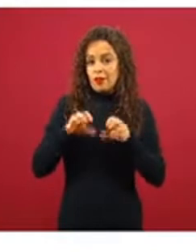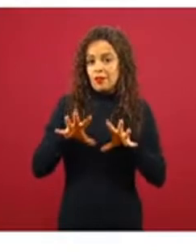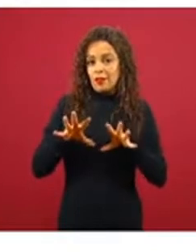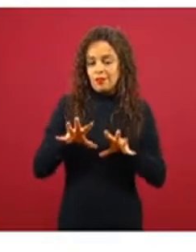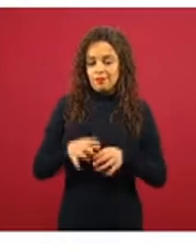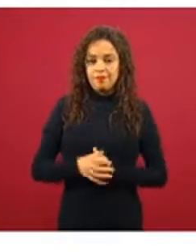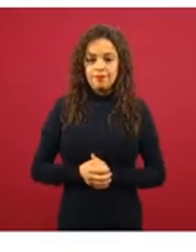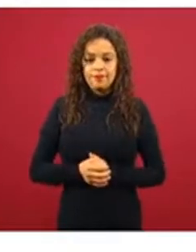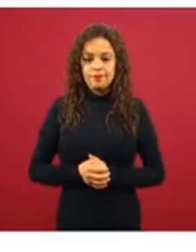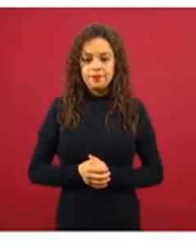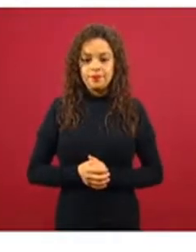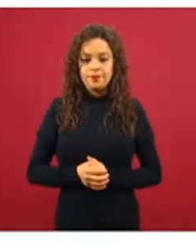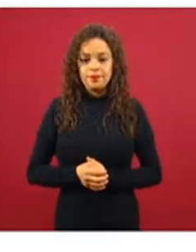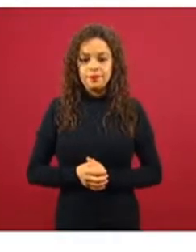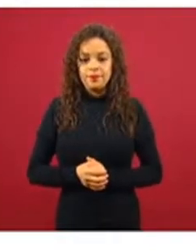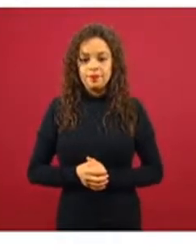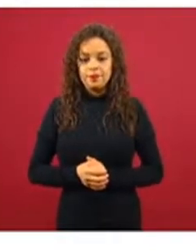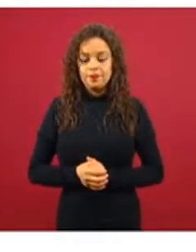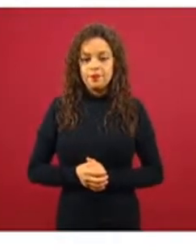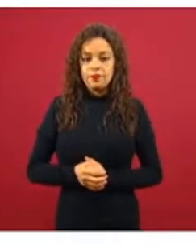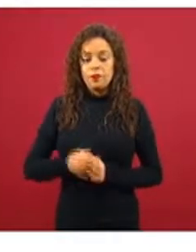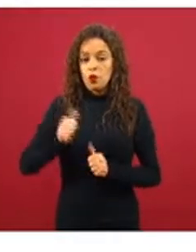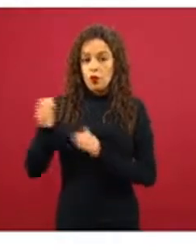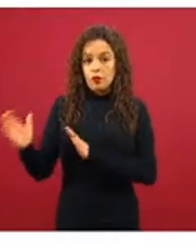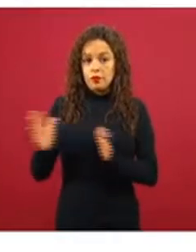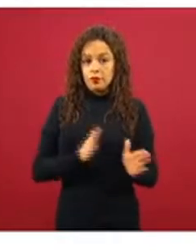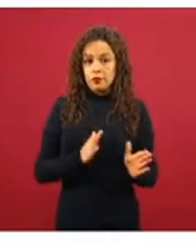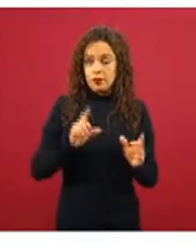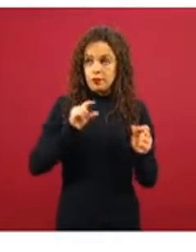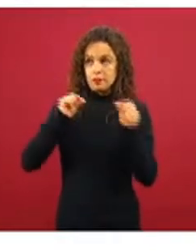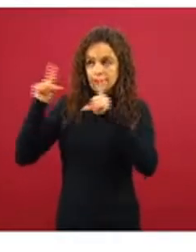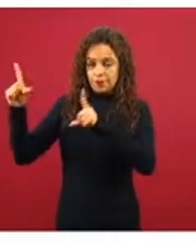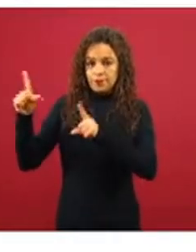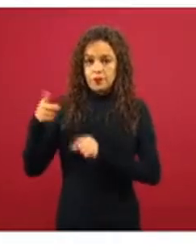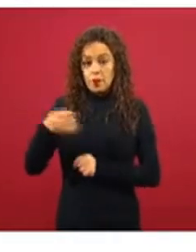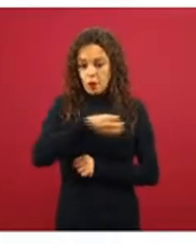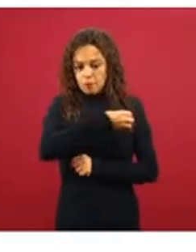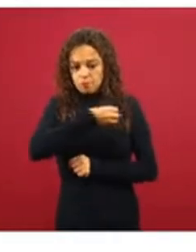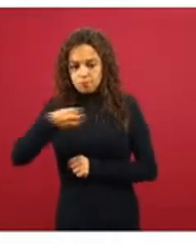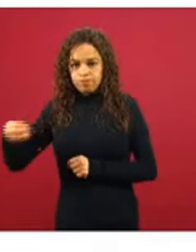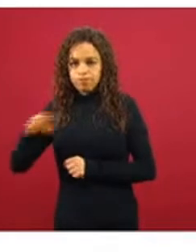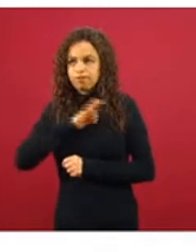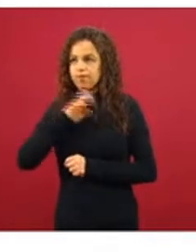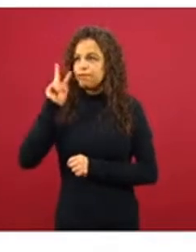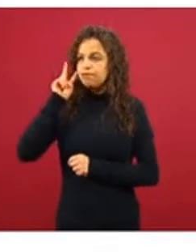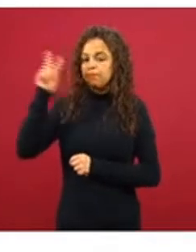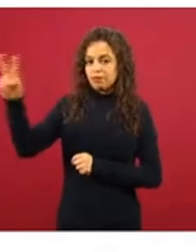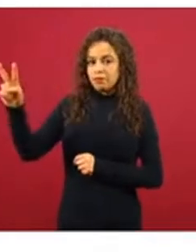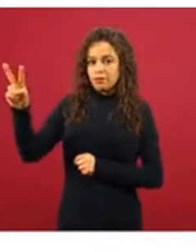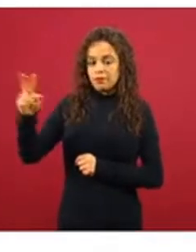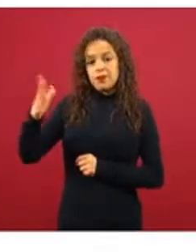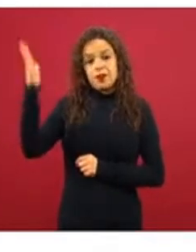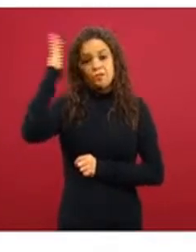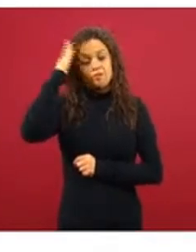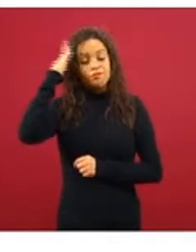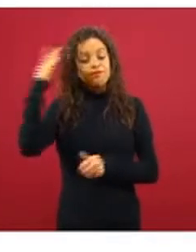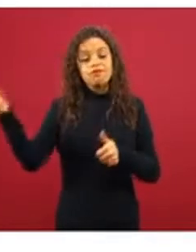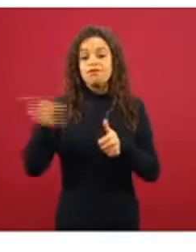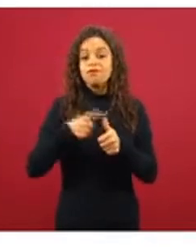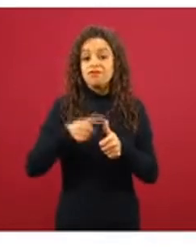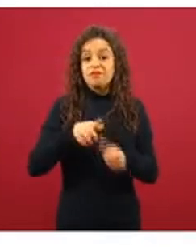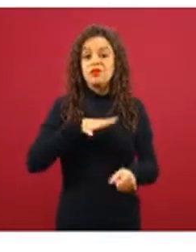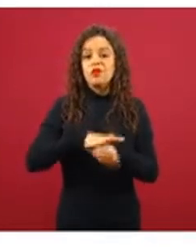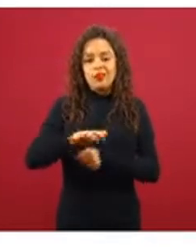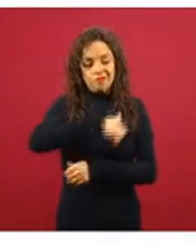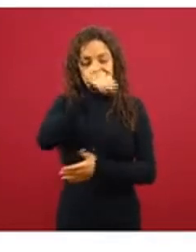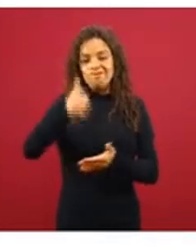veremos precisamente este orden, que en este caso continúa a la cabeza la Ciudad de México,